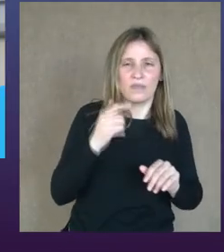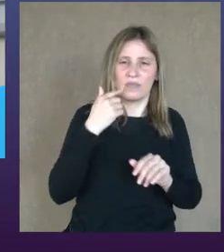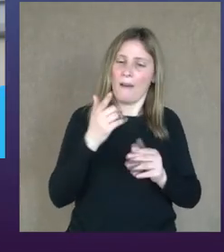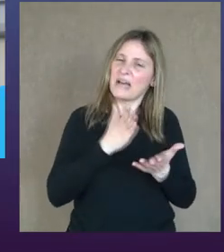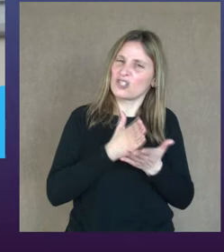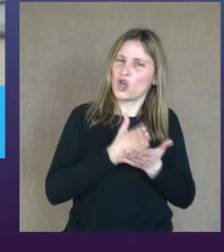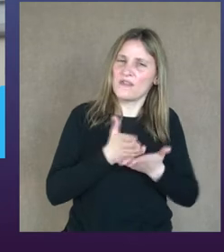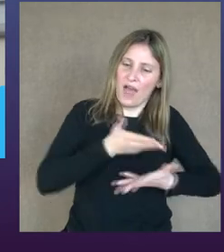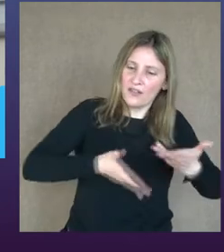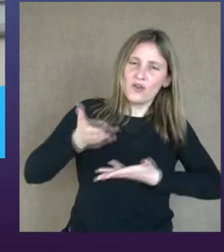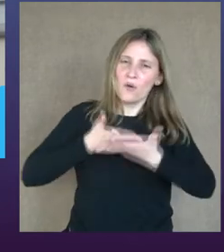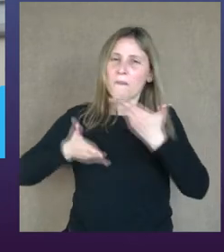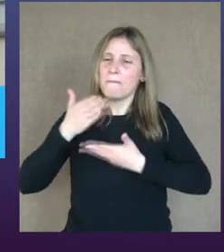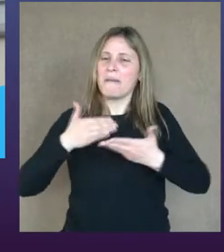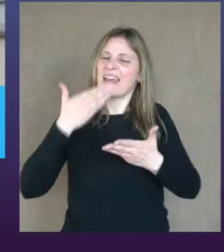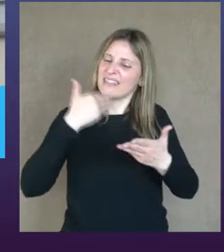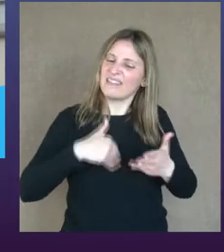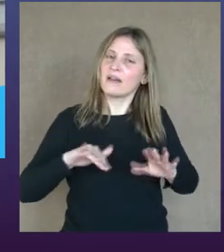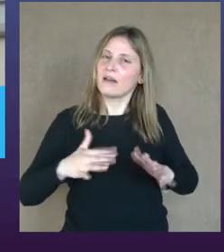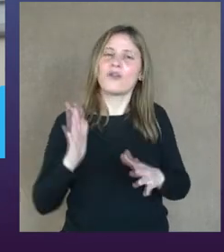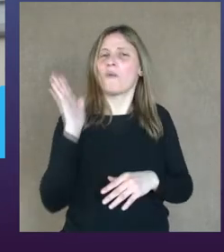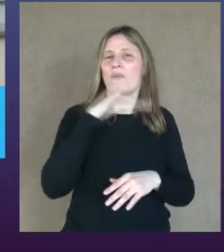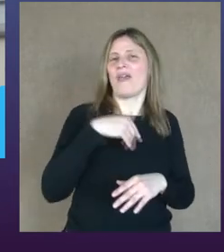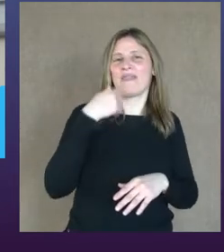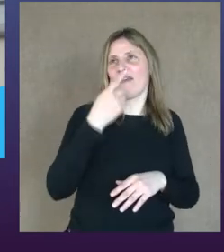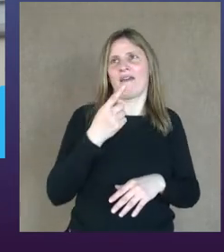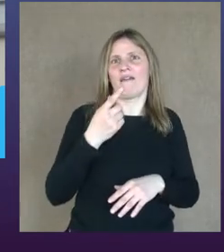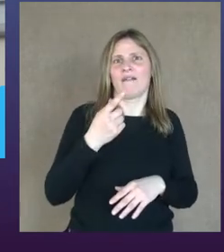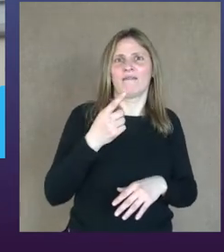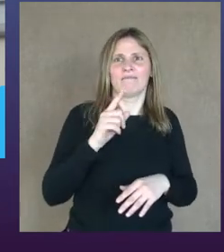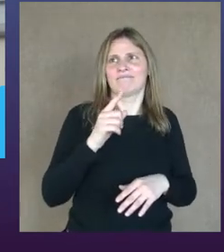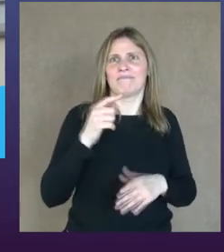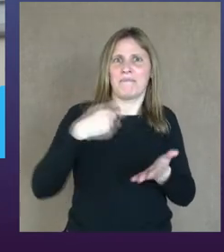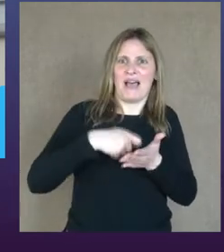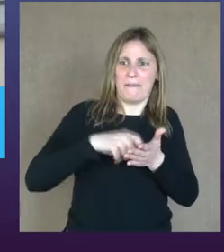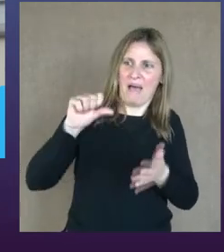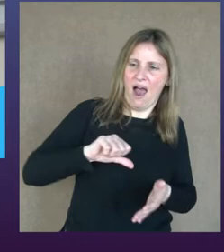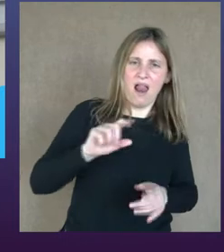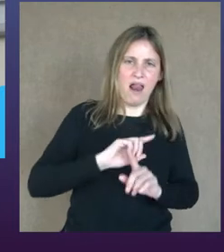entre nosotros para poder comprender de que no podemos permitir que nuestro trabajo sea tan mal pago.